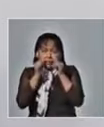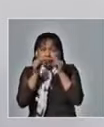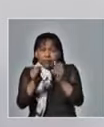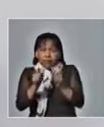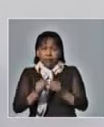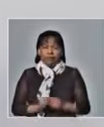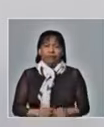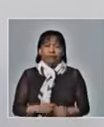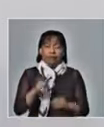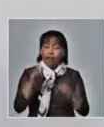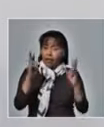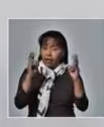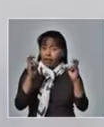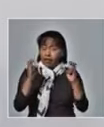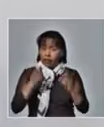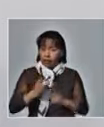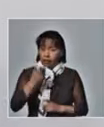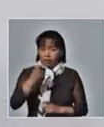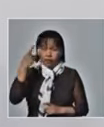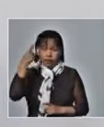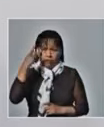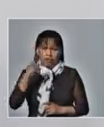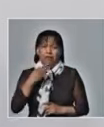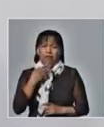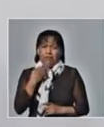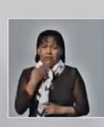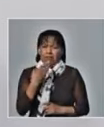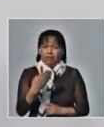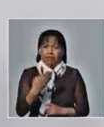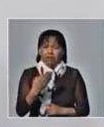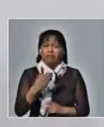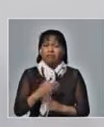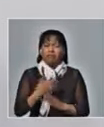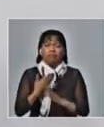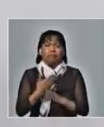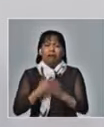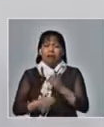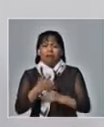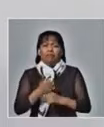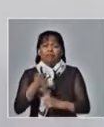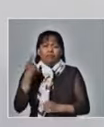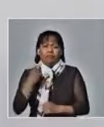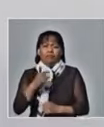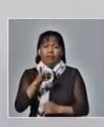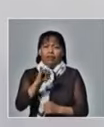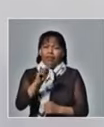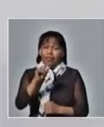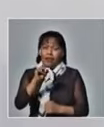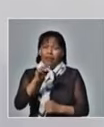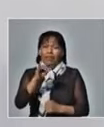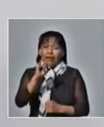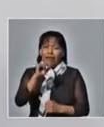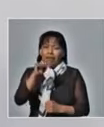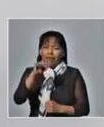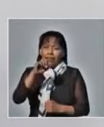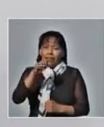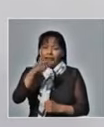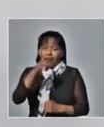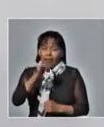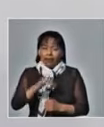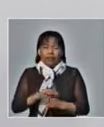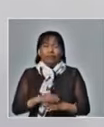ese sentido, el tema económico en Puebla ha funcionado bien. Tan solo el año pasado, de acuerdo al ITAE del INEGI, la economía poblana creció